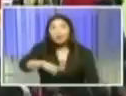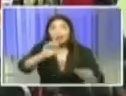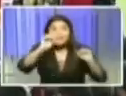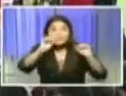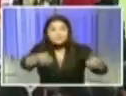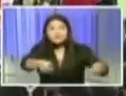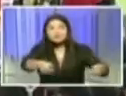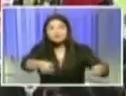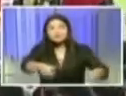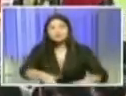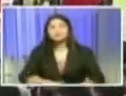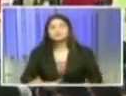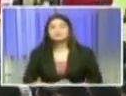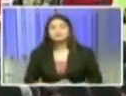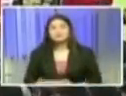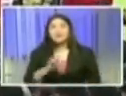inicia,